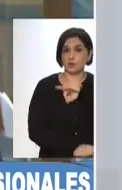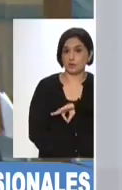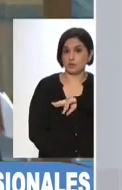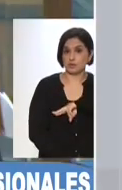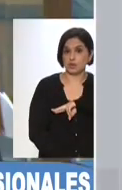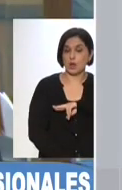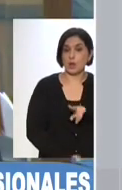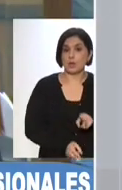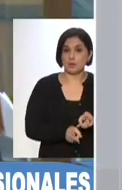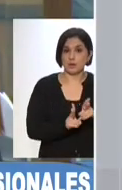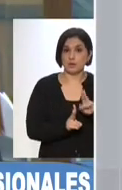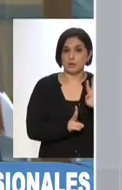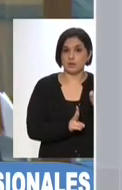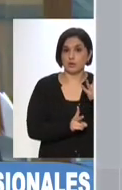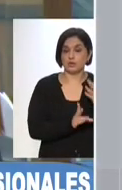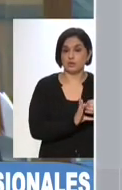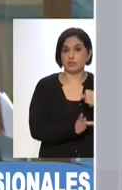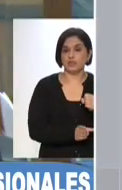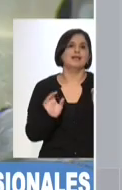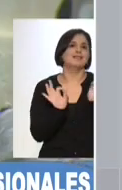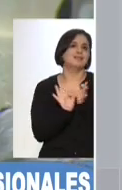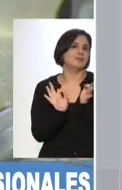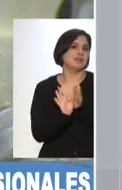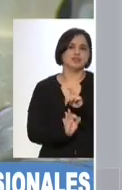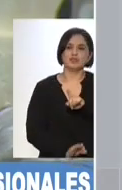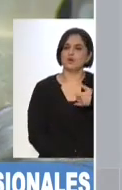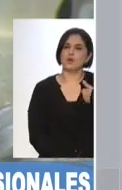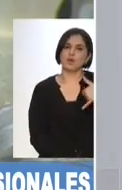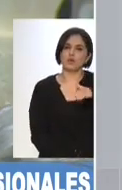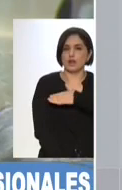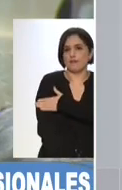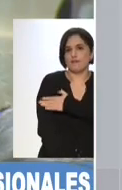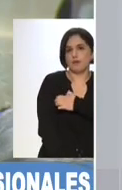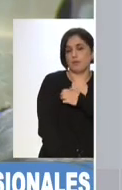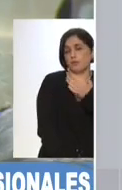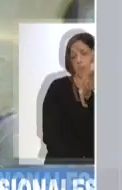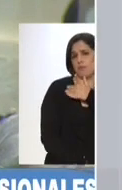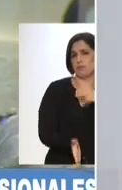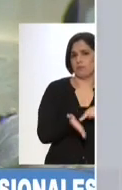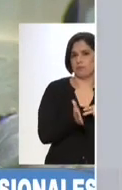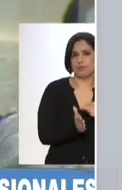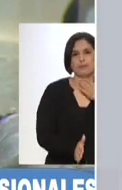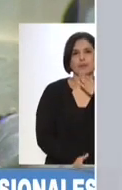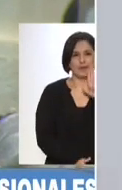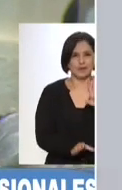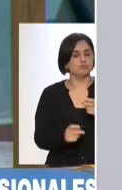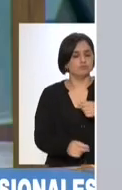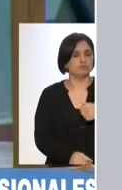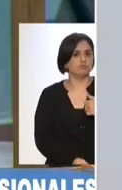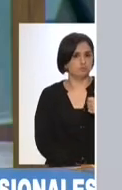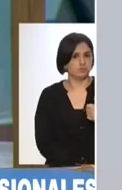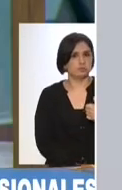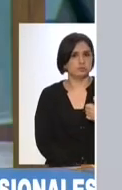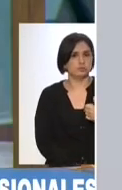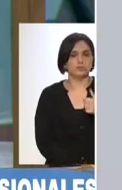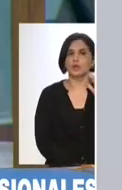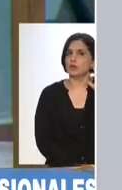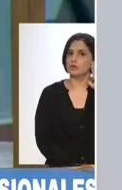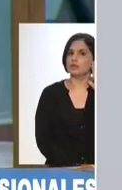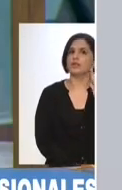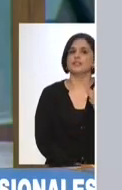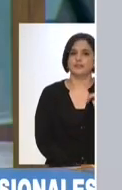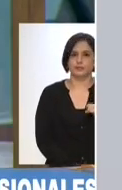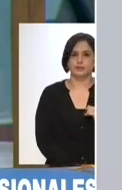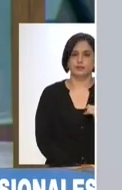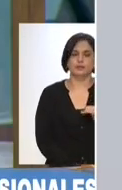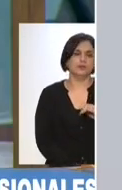grande es que si tú haces el análisis de cuál es el tipo de persona o de tipo de cotizante que retiró, son aquellos que tienen y que ya no tienen